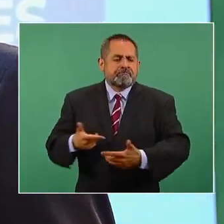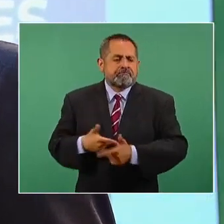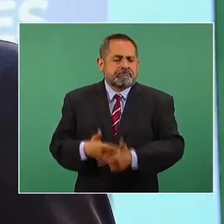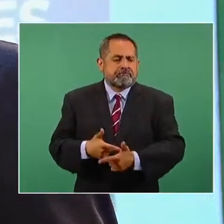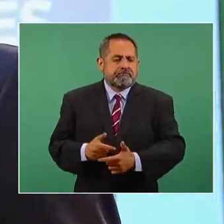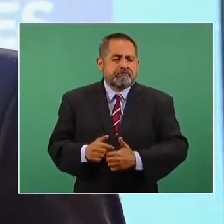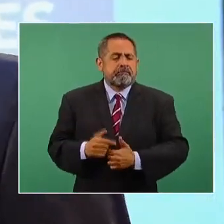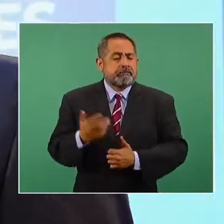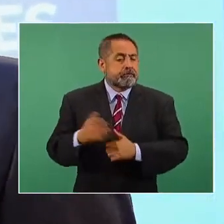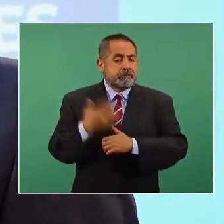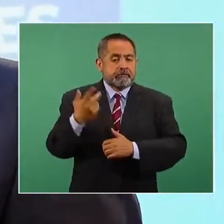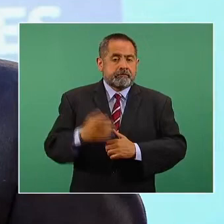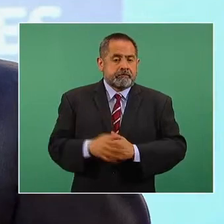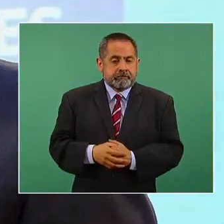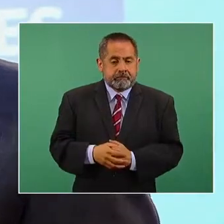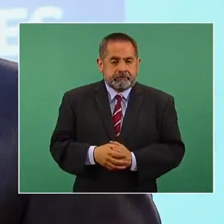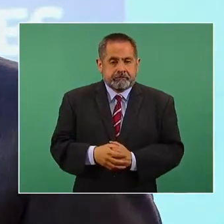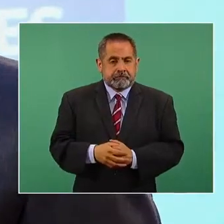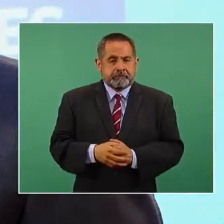porque